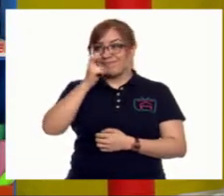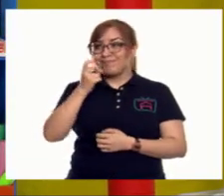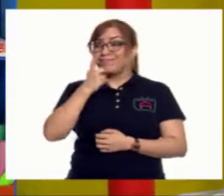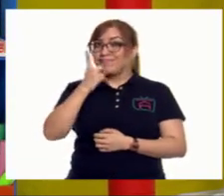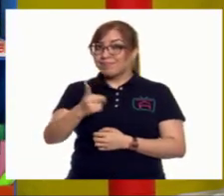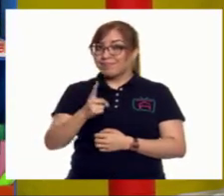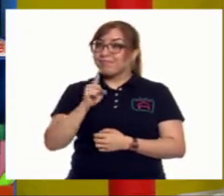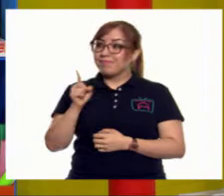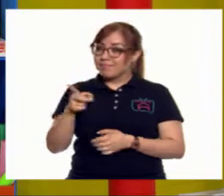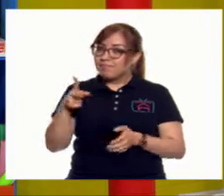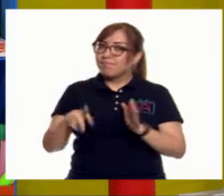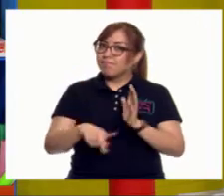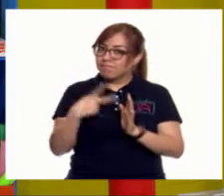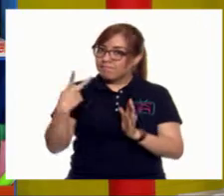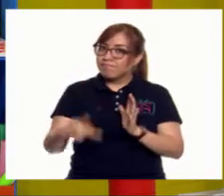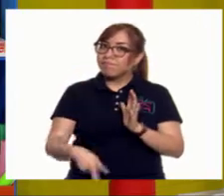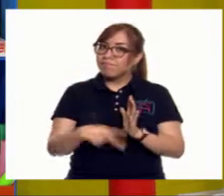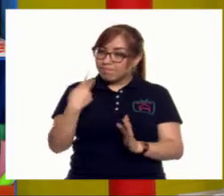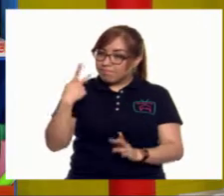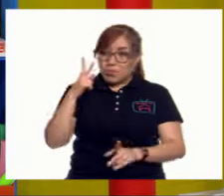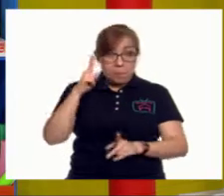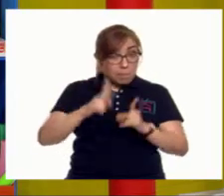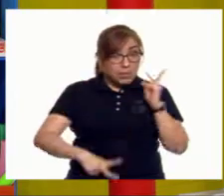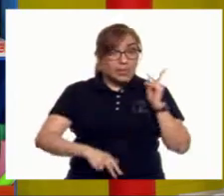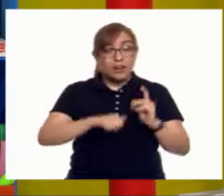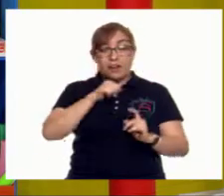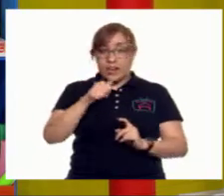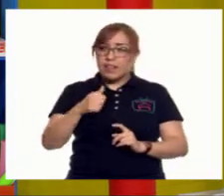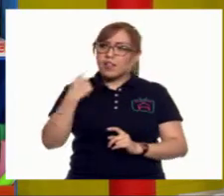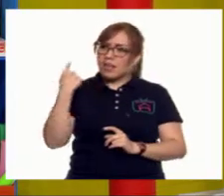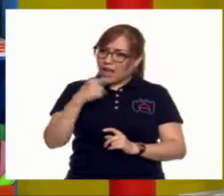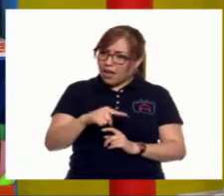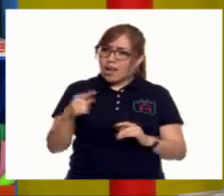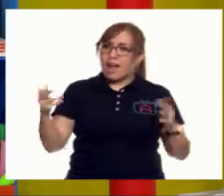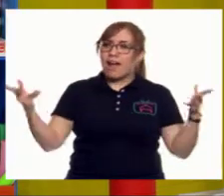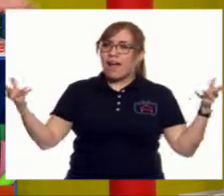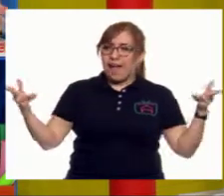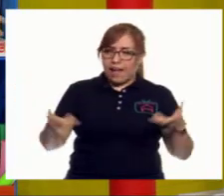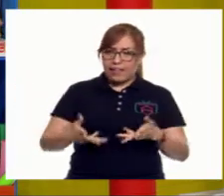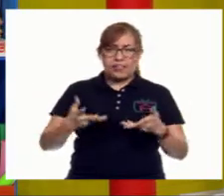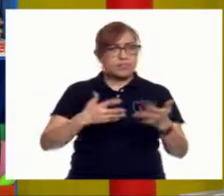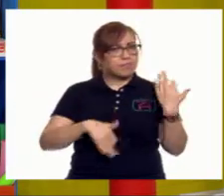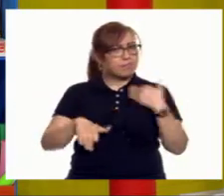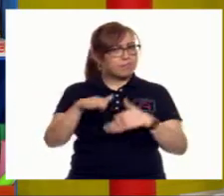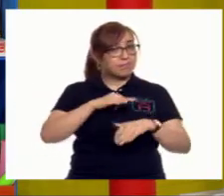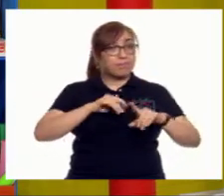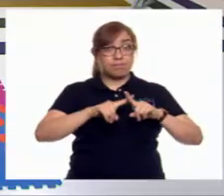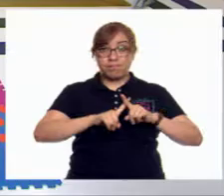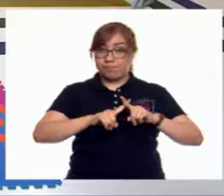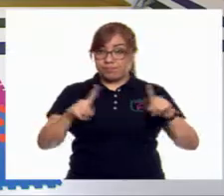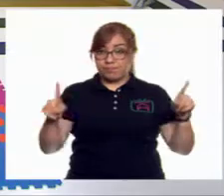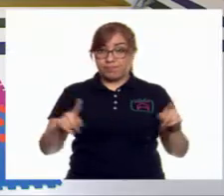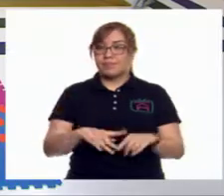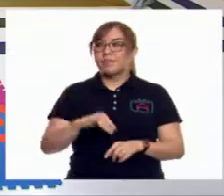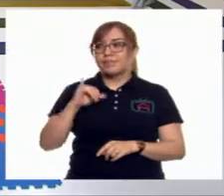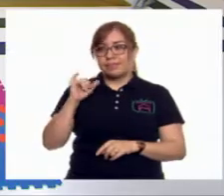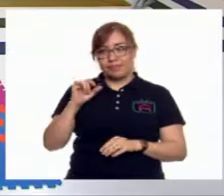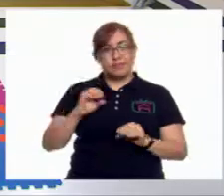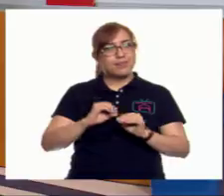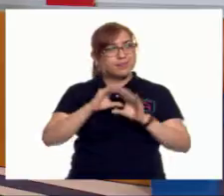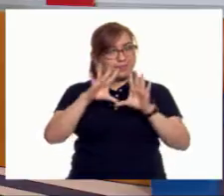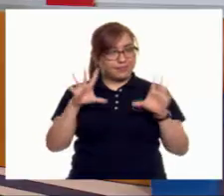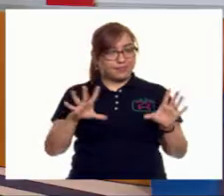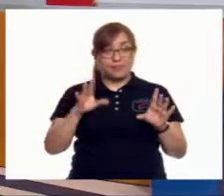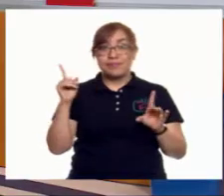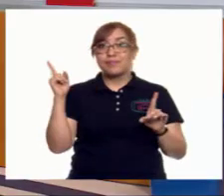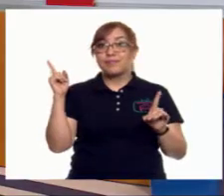hacer y que no parara y le dio órdenes precisas. En fin, fue muy diferente también. Claro, y en el caso